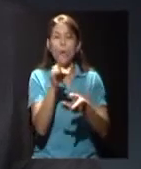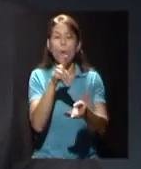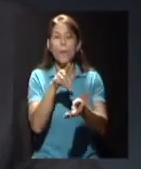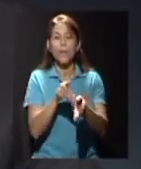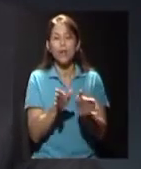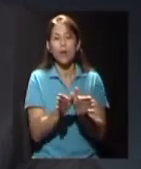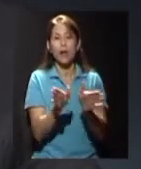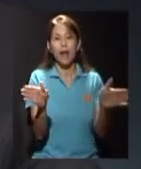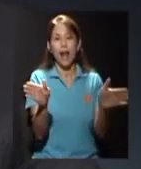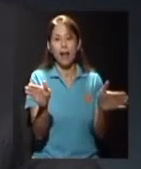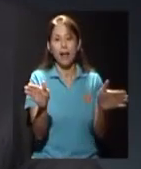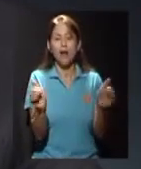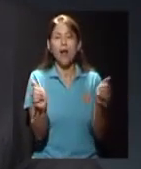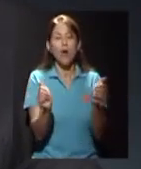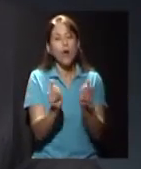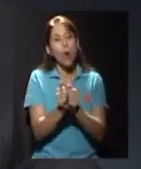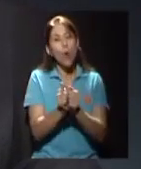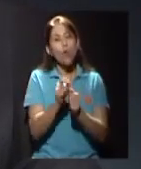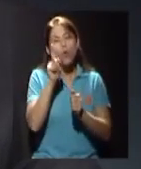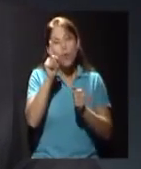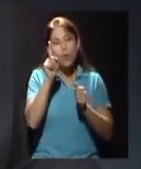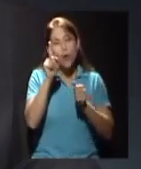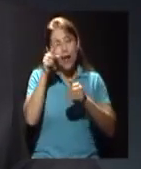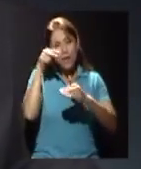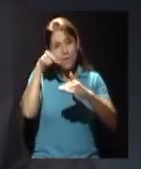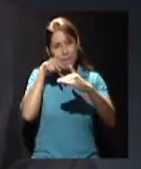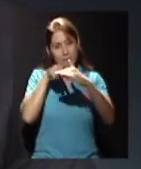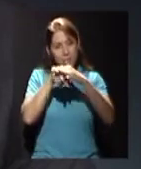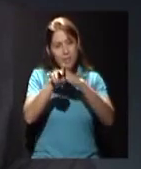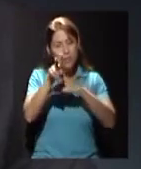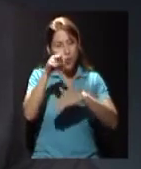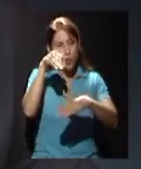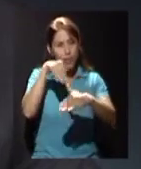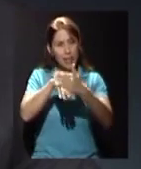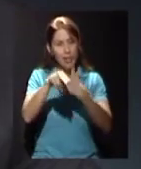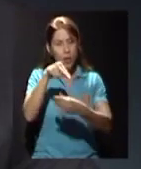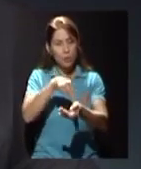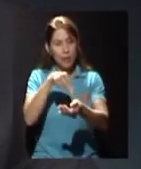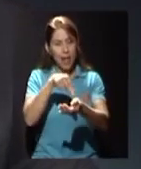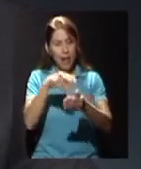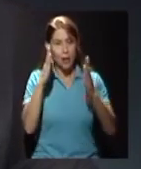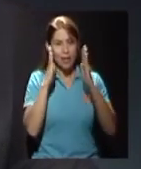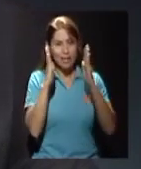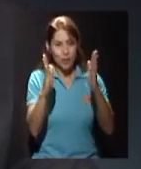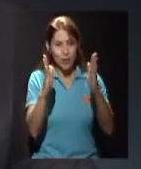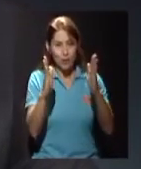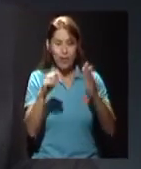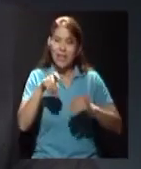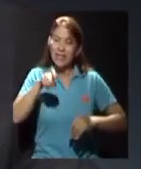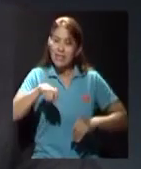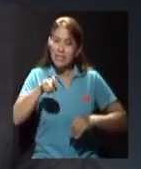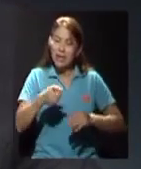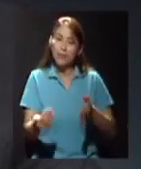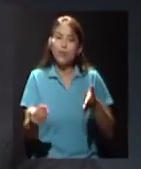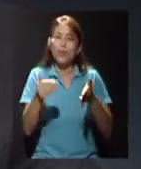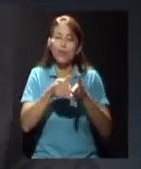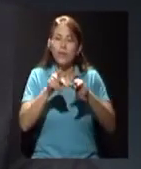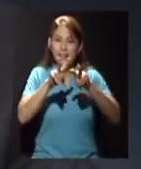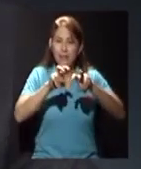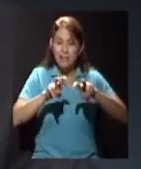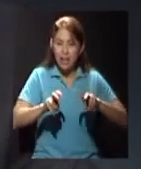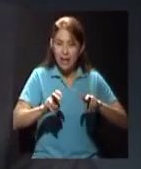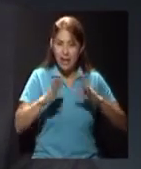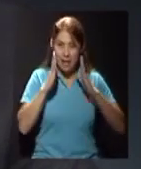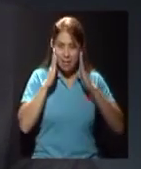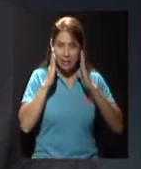de la atención y necesitamos definitivamente reforzar ese enfoque de la atención primaria no solamente en el médico